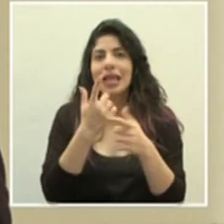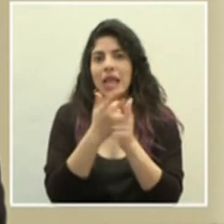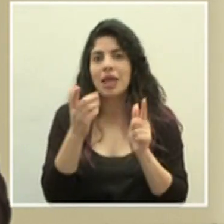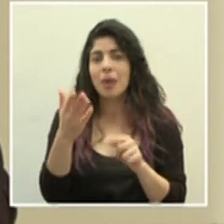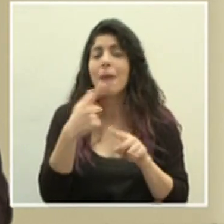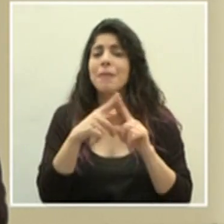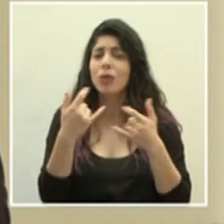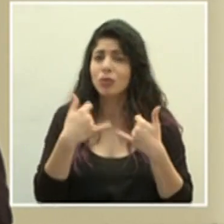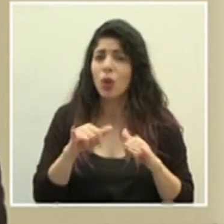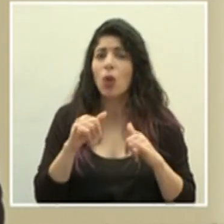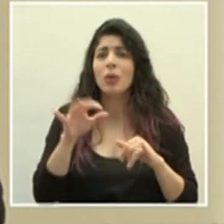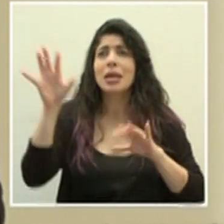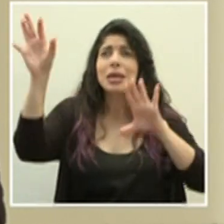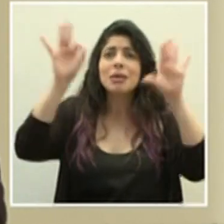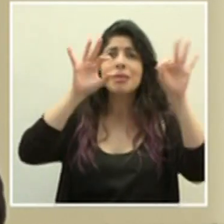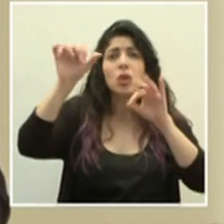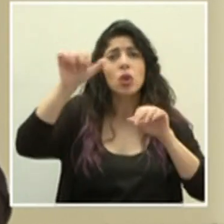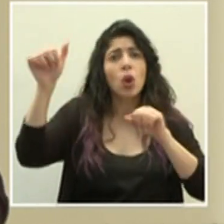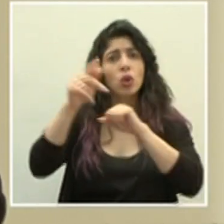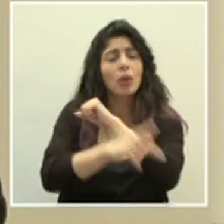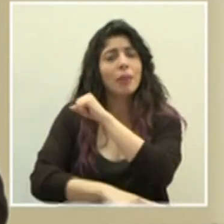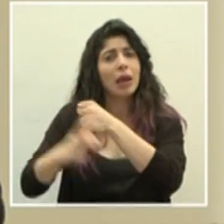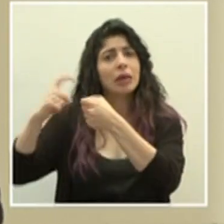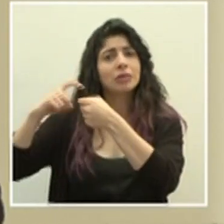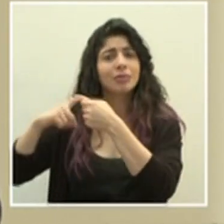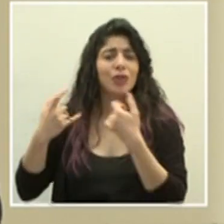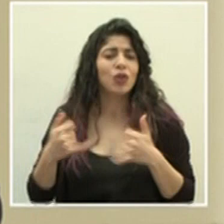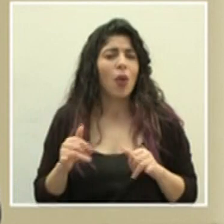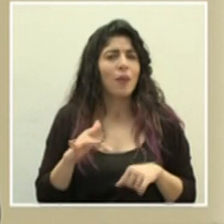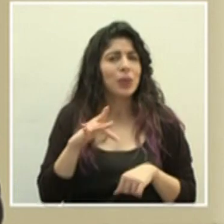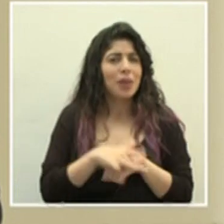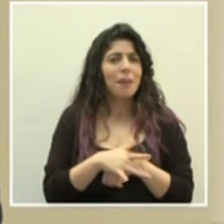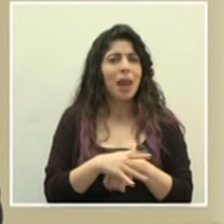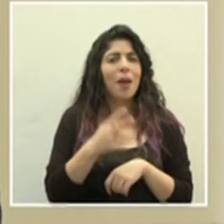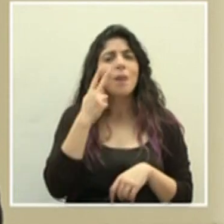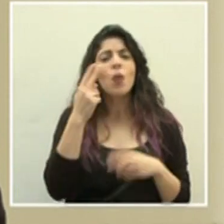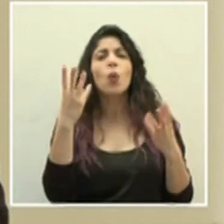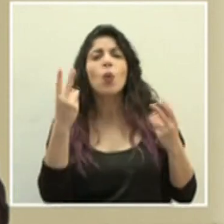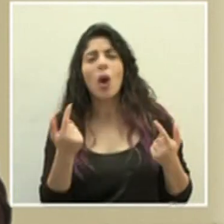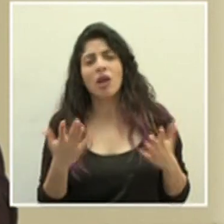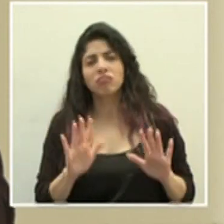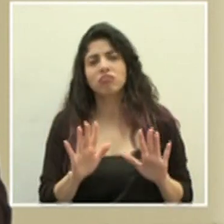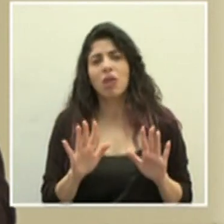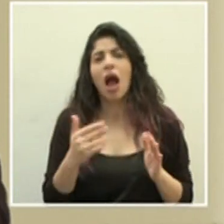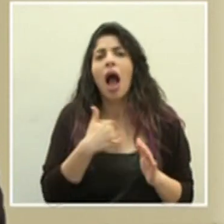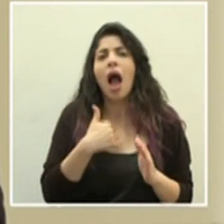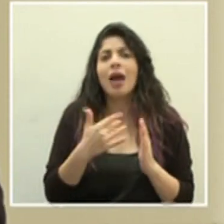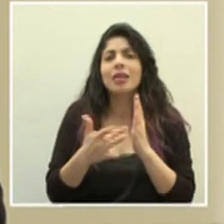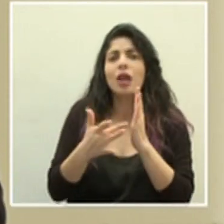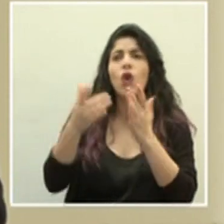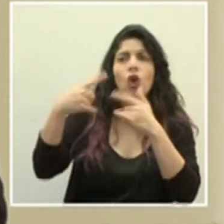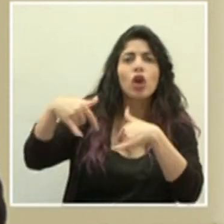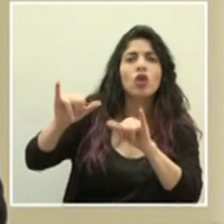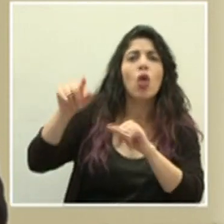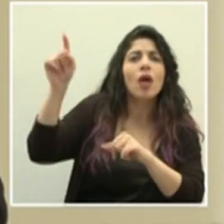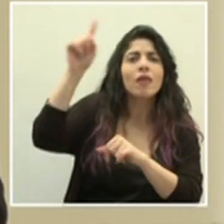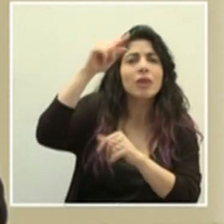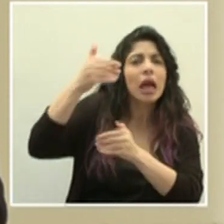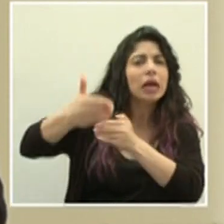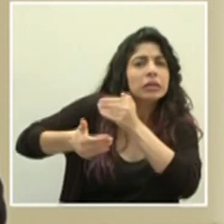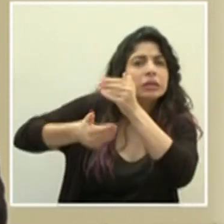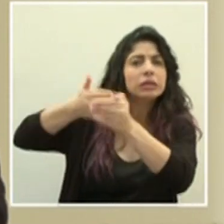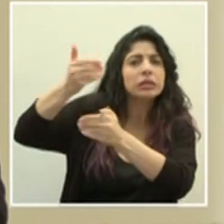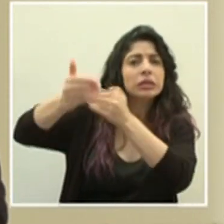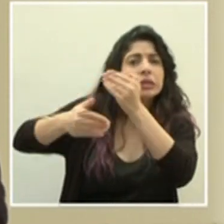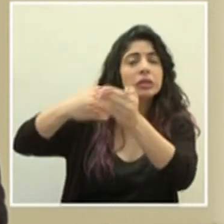realidad sigue la invitación a que muchos países se sumen. O sea, todavía es un poco temprano para ver justamente esto, y sabemos que todavía hay tecnologías que están en desarrollo y que en su momento pues